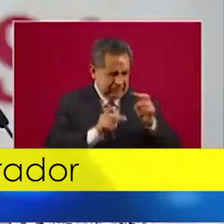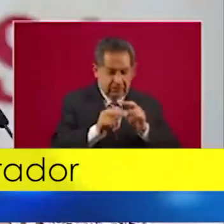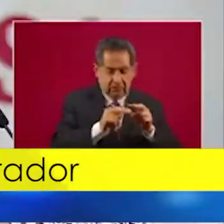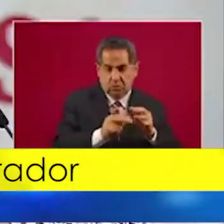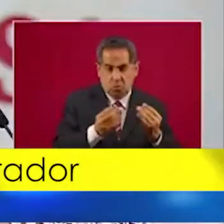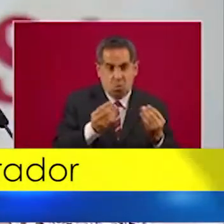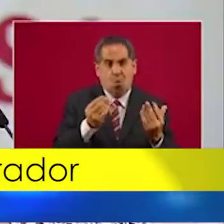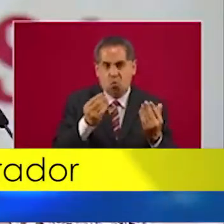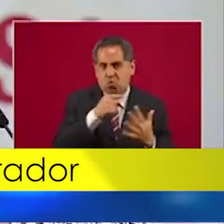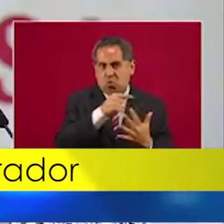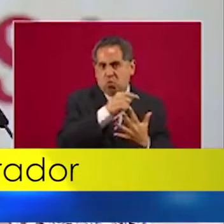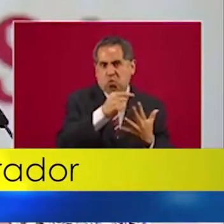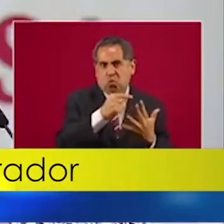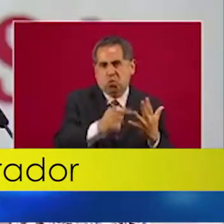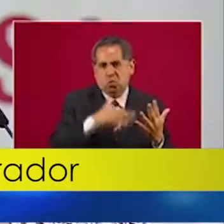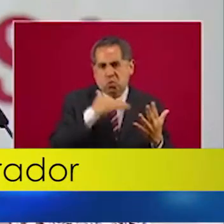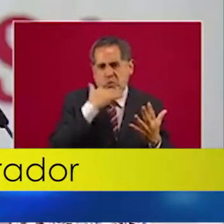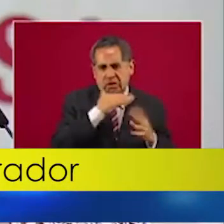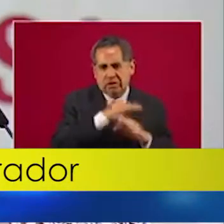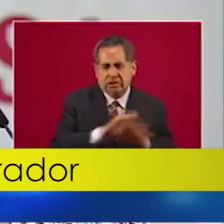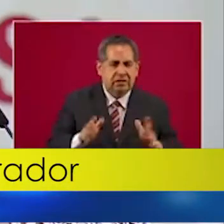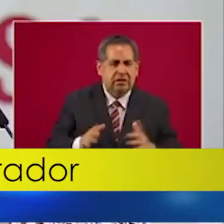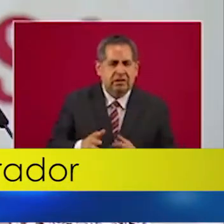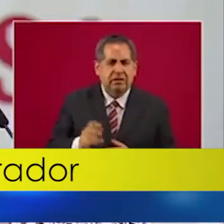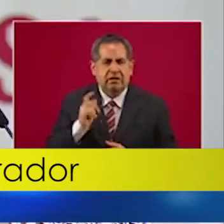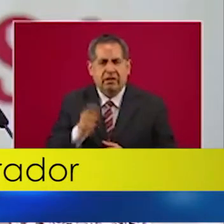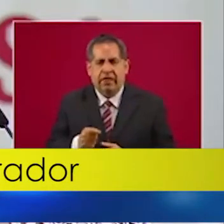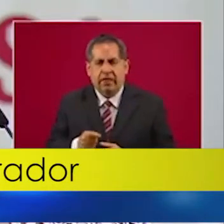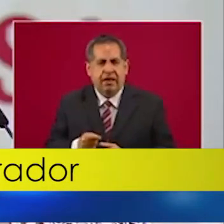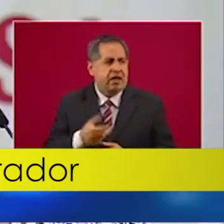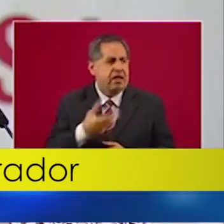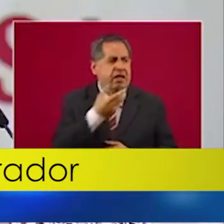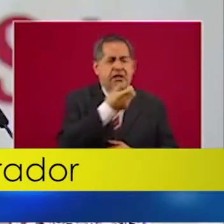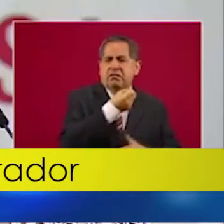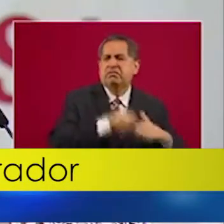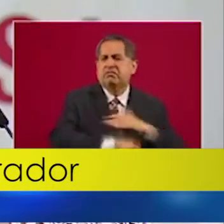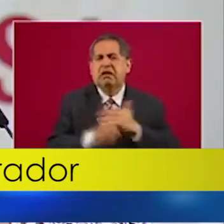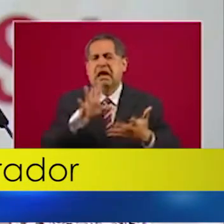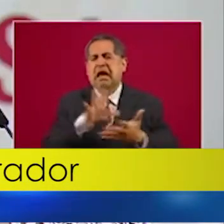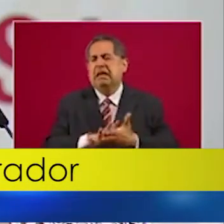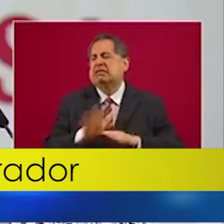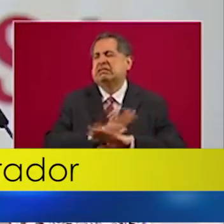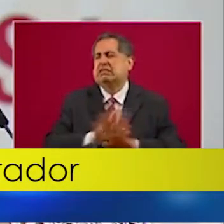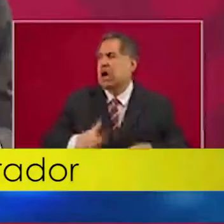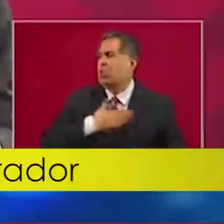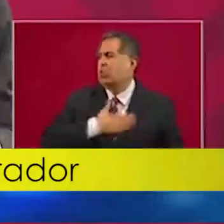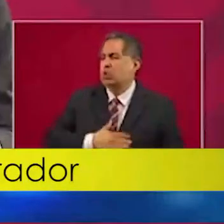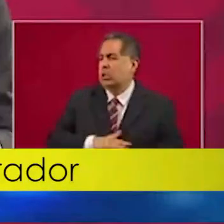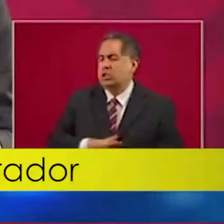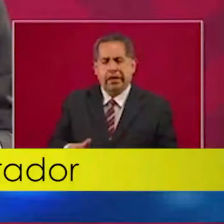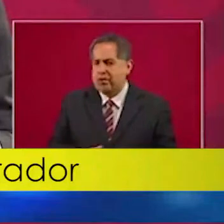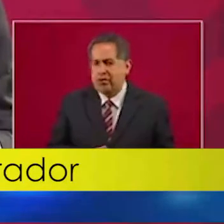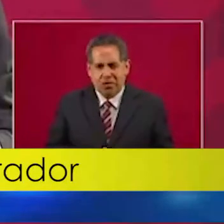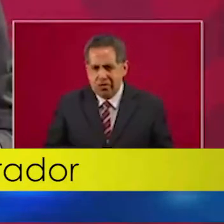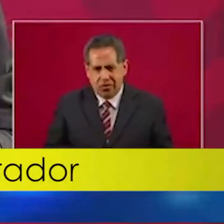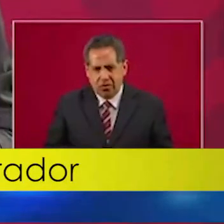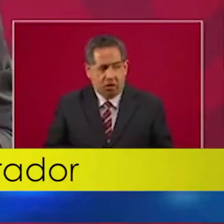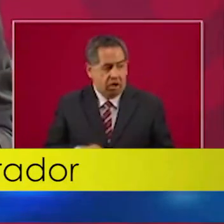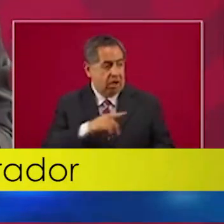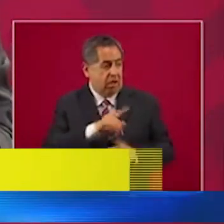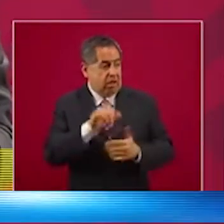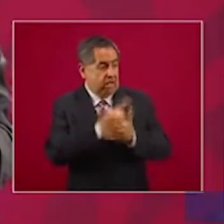poca cosa, porque la justicia no solo es encarcelar a la gente o al que comete un